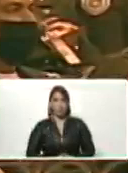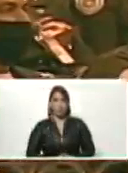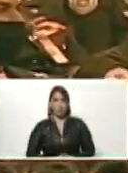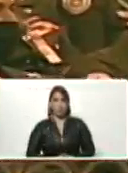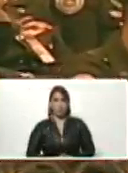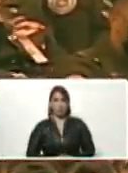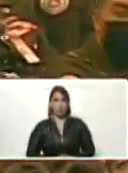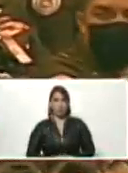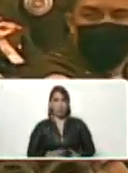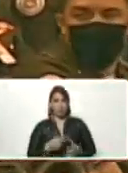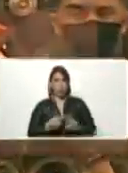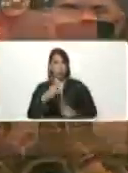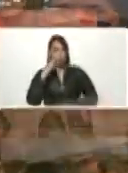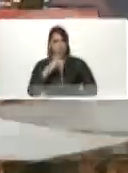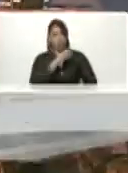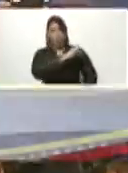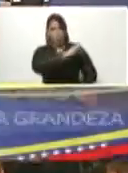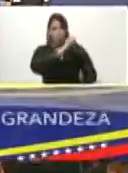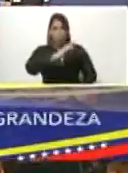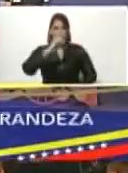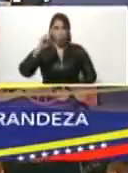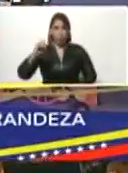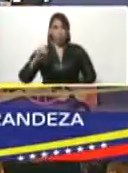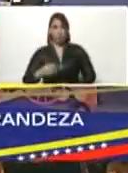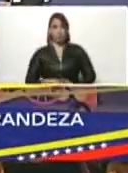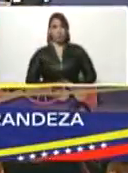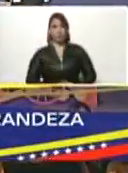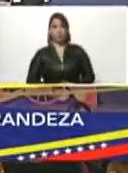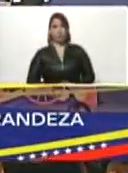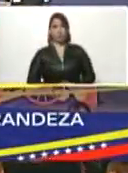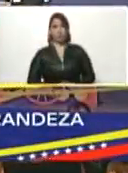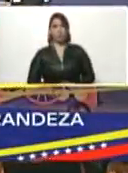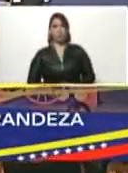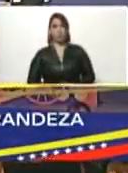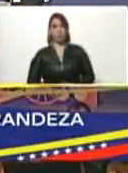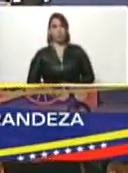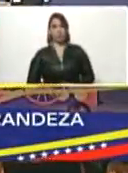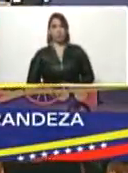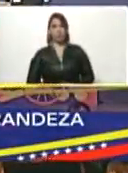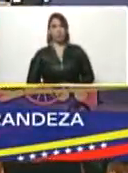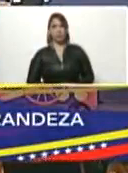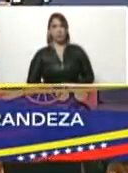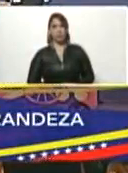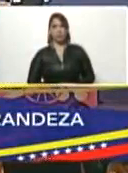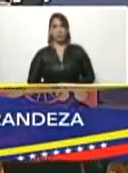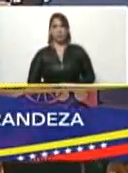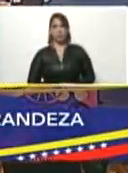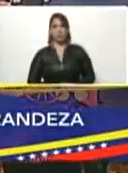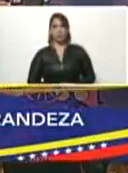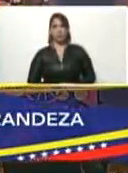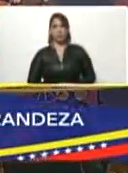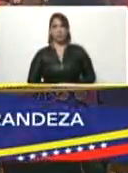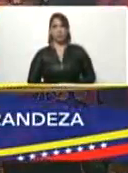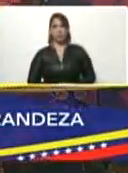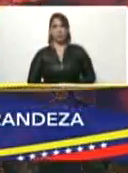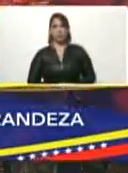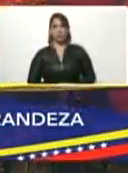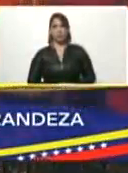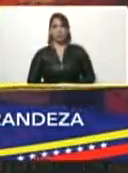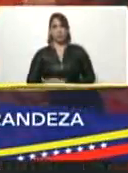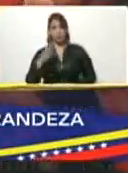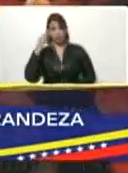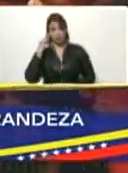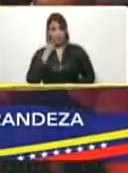el Orinoco, Alejandro, compañeros, compañeras, desde el Orinoco,